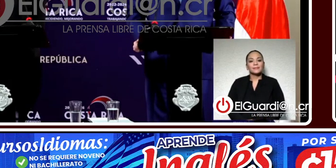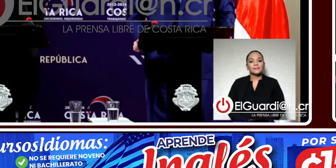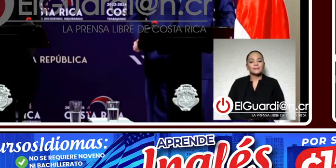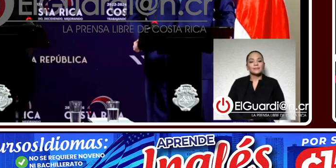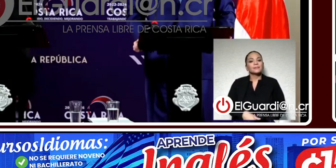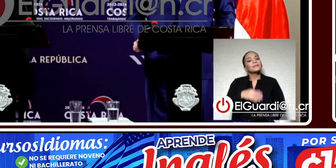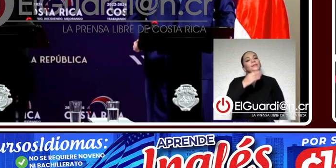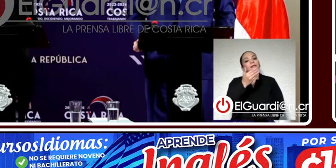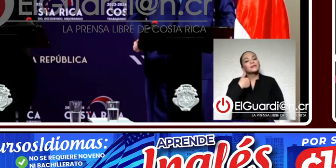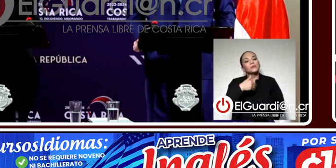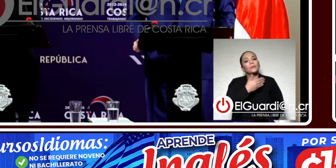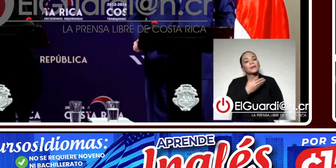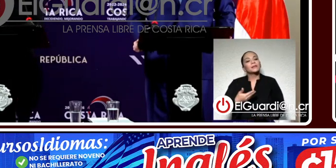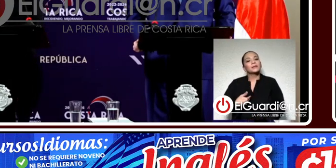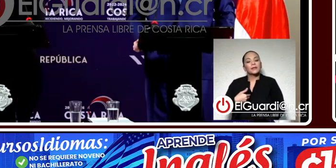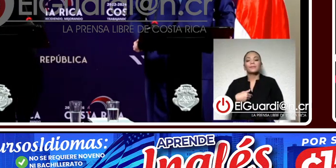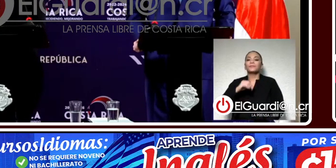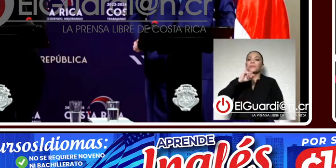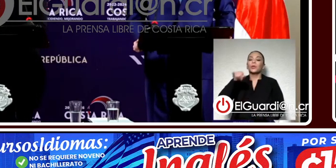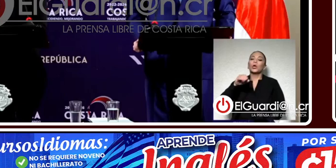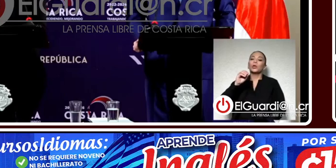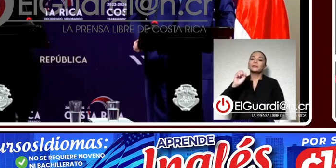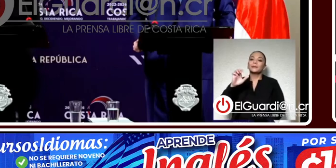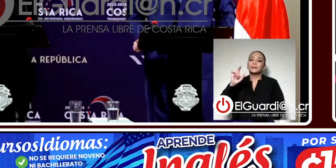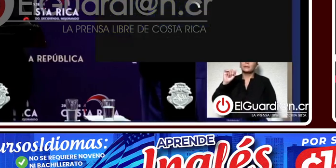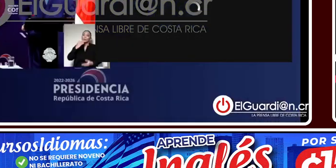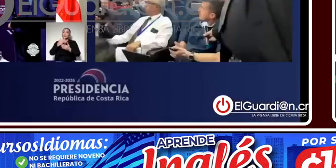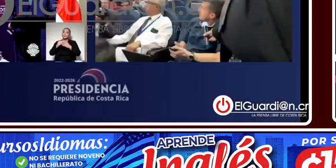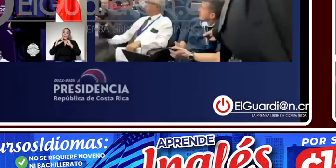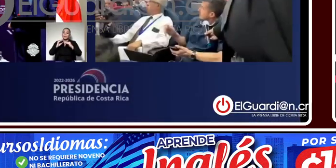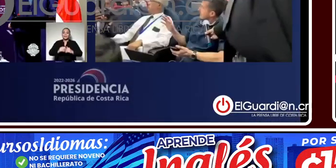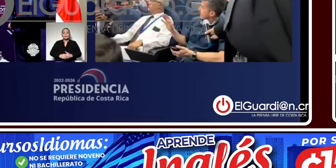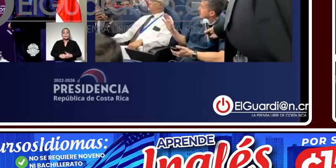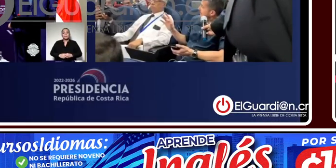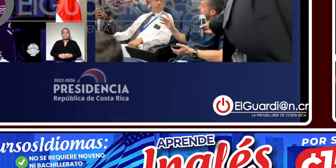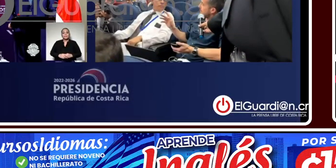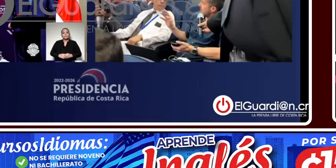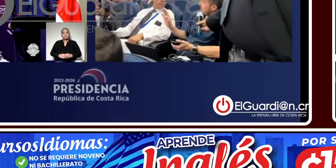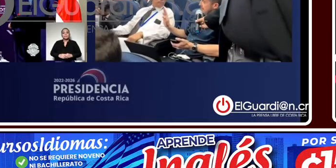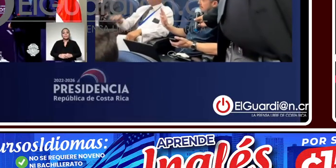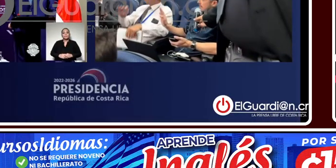Gracias, señor presidente. Doña Jocelyn, buenas tardes. Doña Jocelyn,